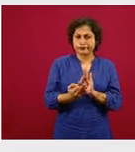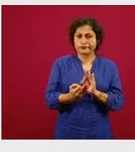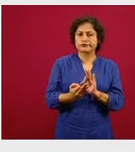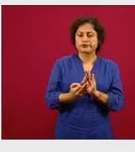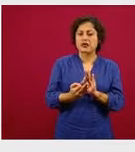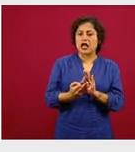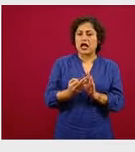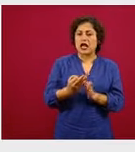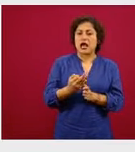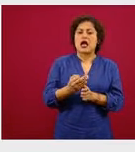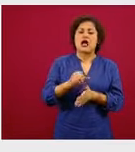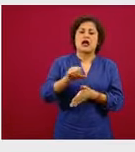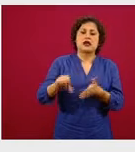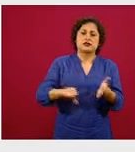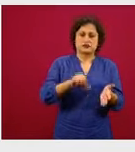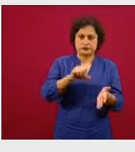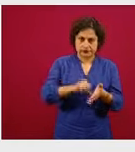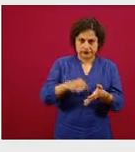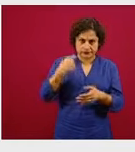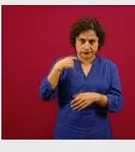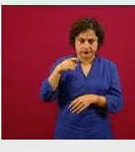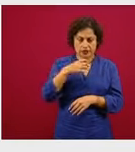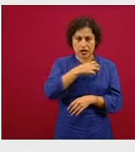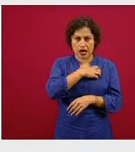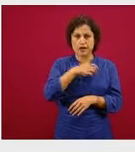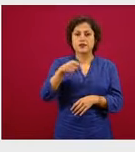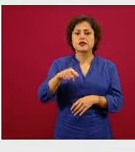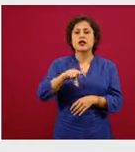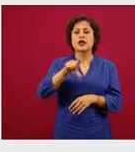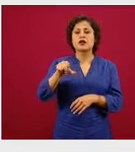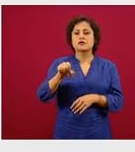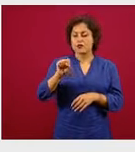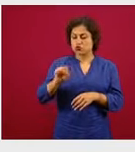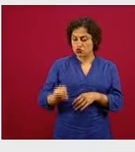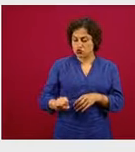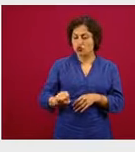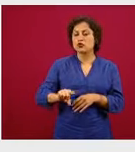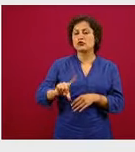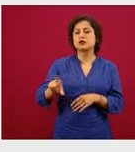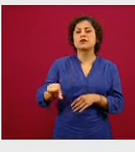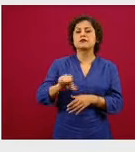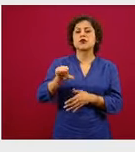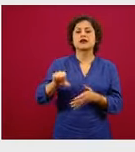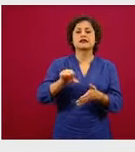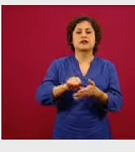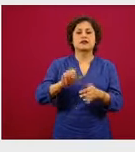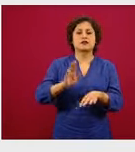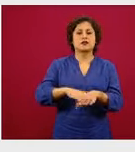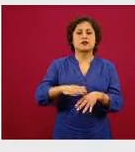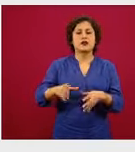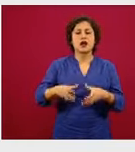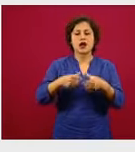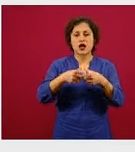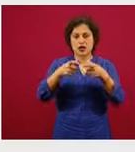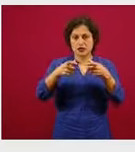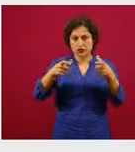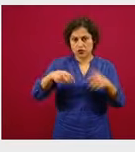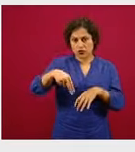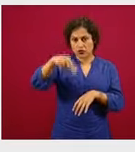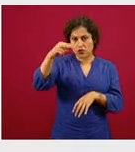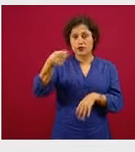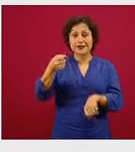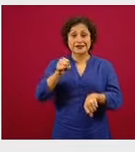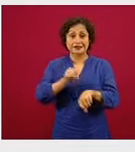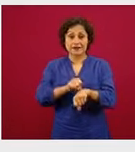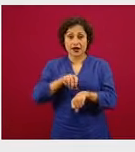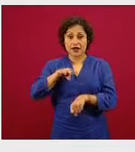municipio capital y sobre todo en el sur de la entidad. Ya luego empieza a dispersarse al centro, empieza a dispersarse al norte. Ya para la semana